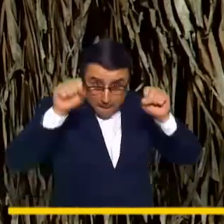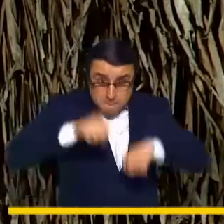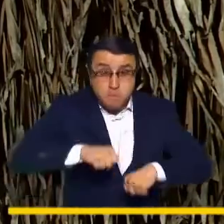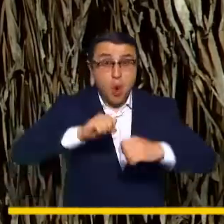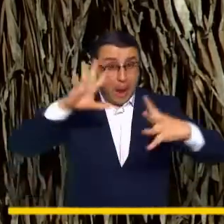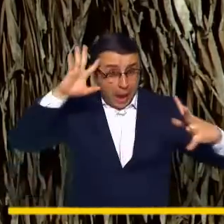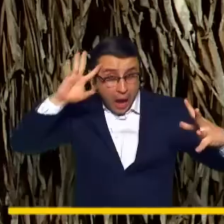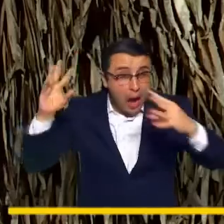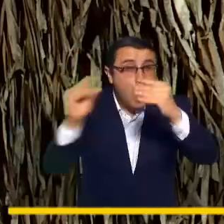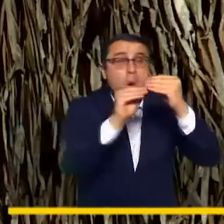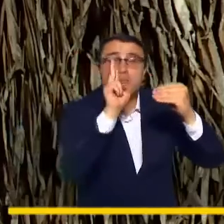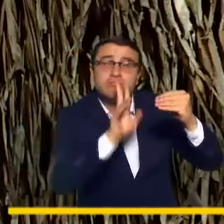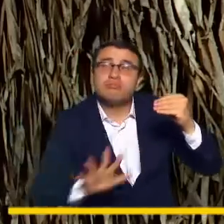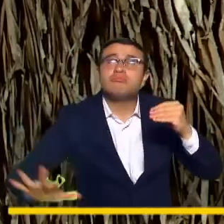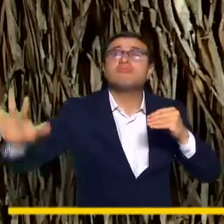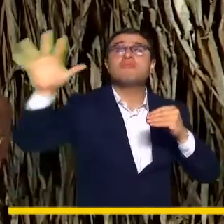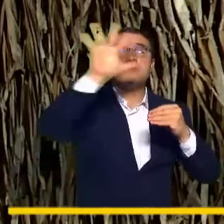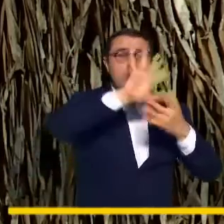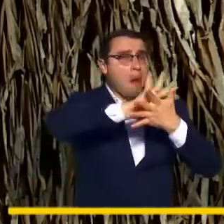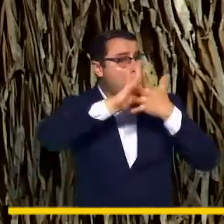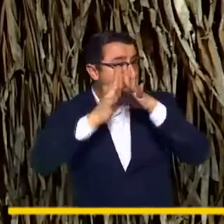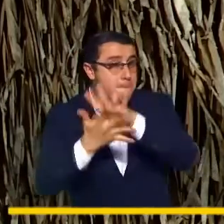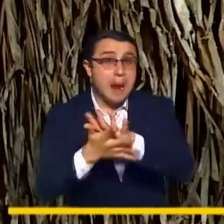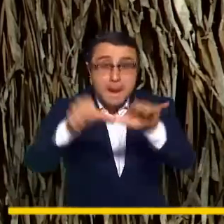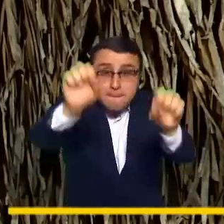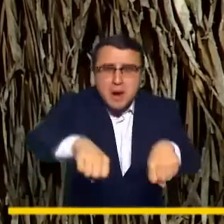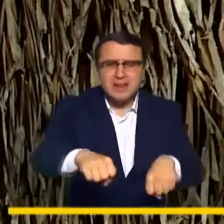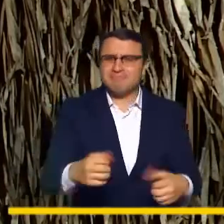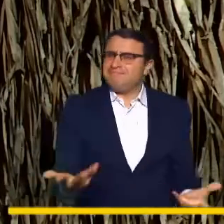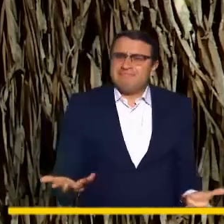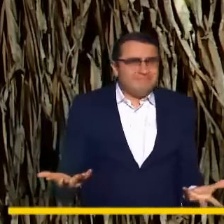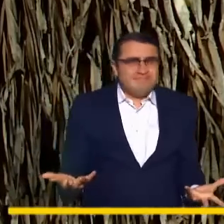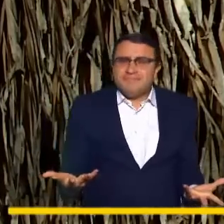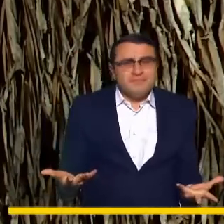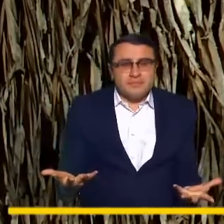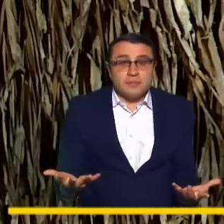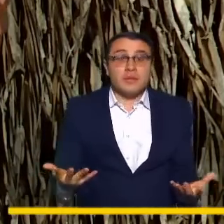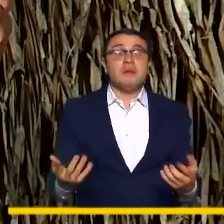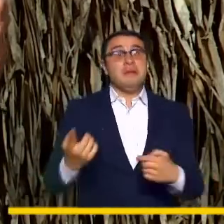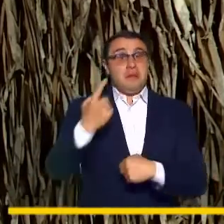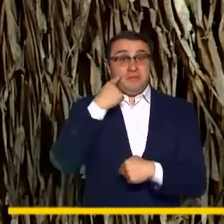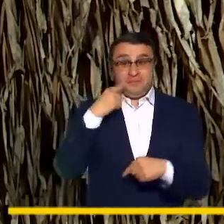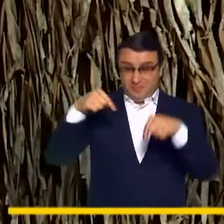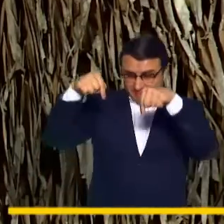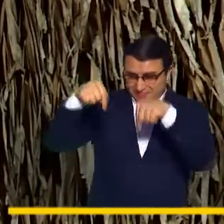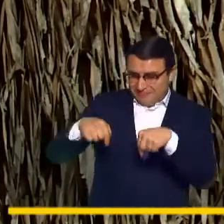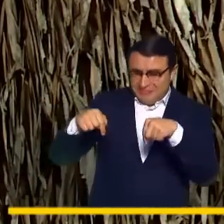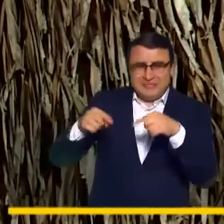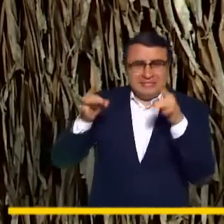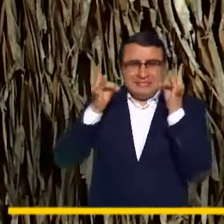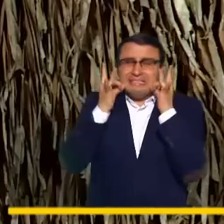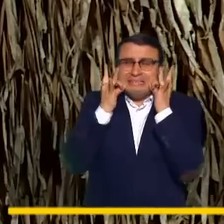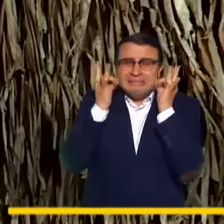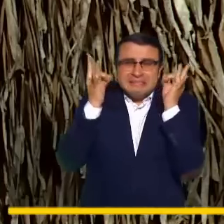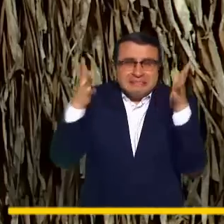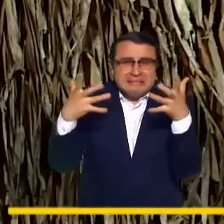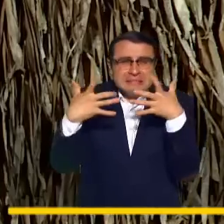paz. Esto que ha pasado aquí, desde lo más horrible y